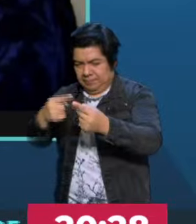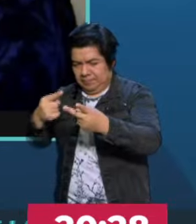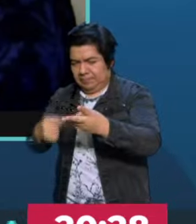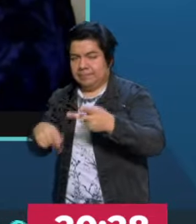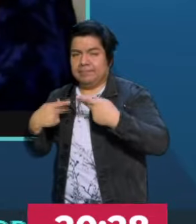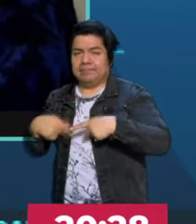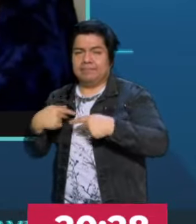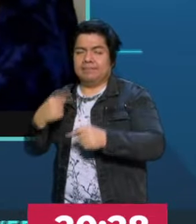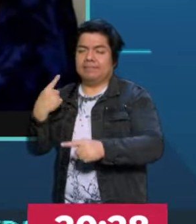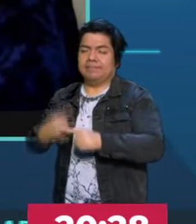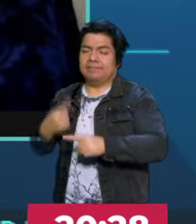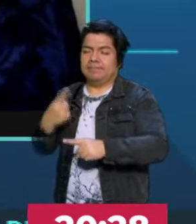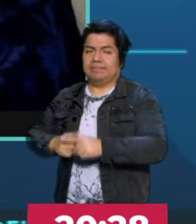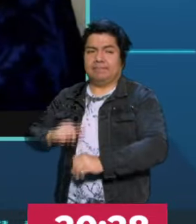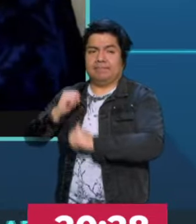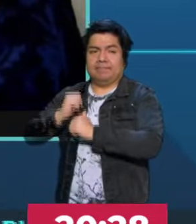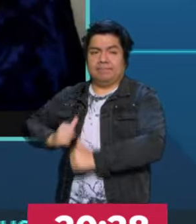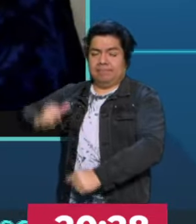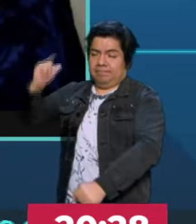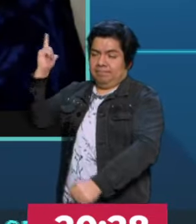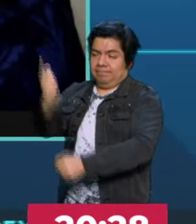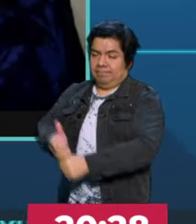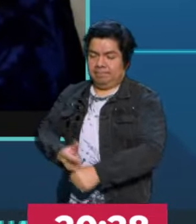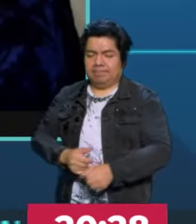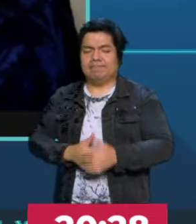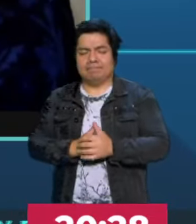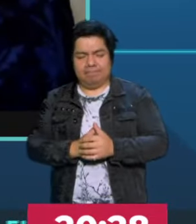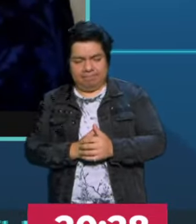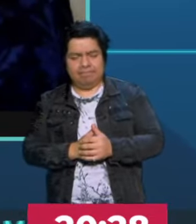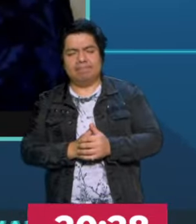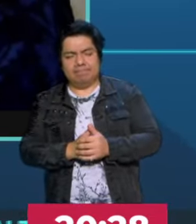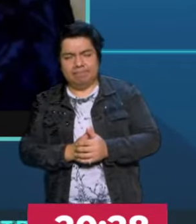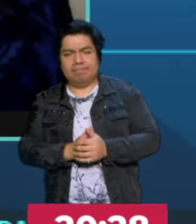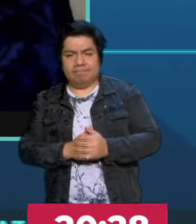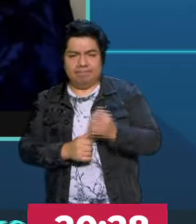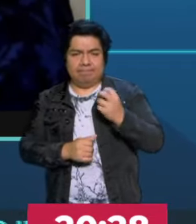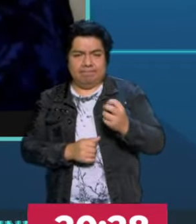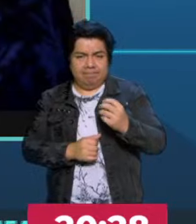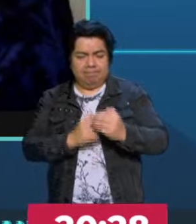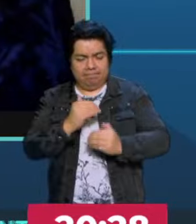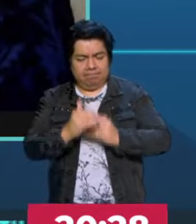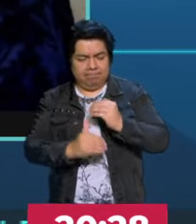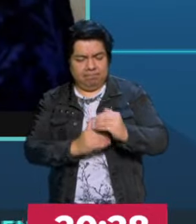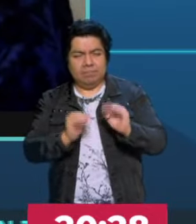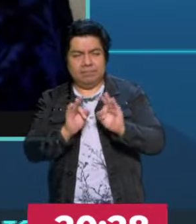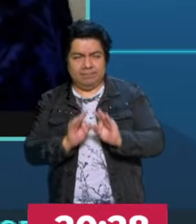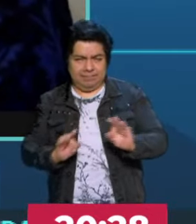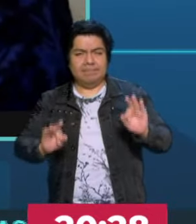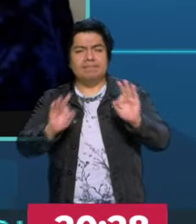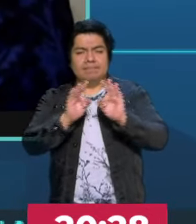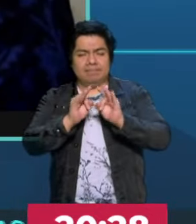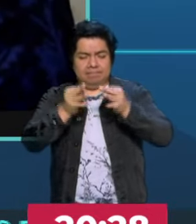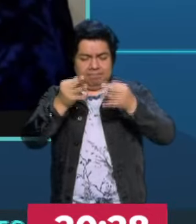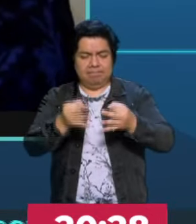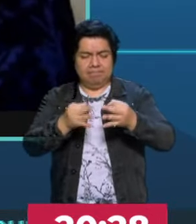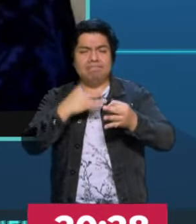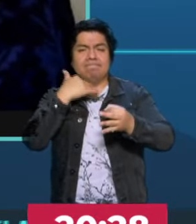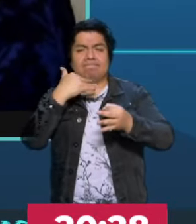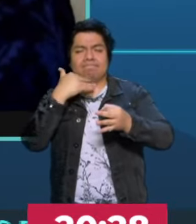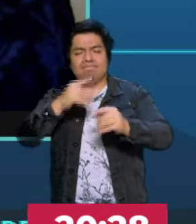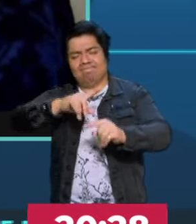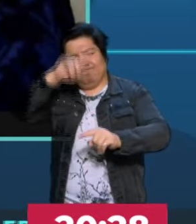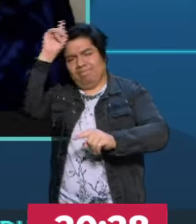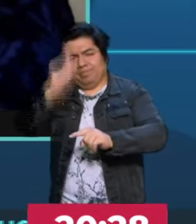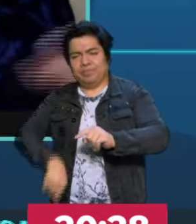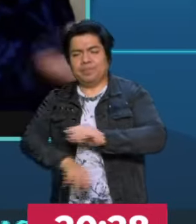aquellos funcionarios que han facilitado estas redes. Me parece que son pasos importantes para que se combata a fondo